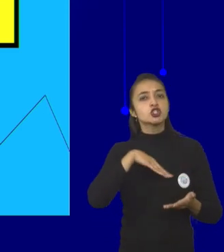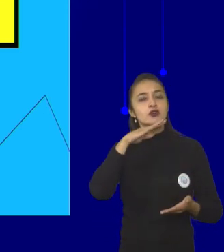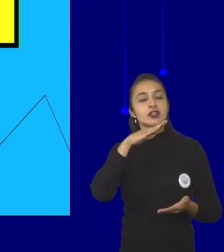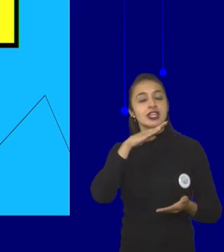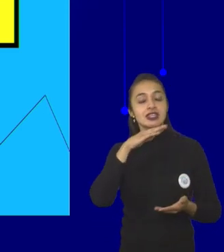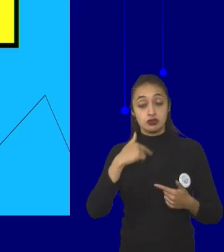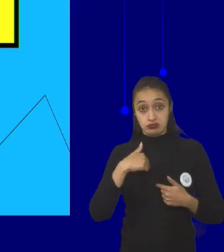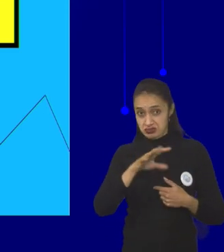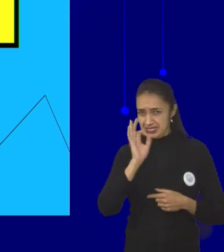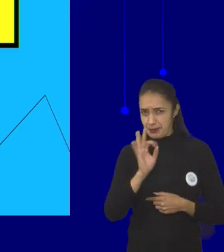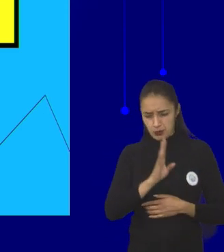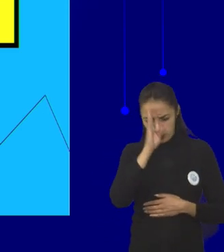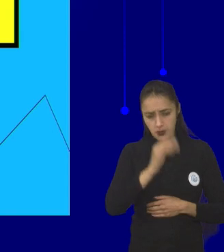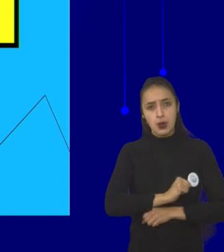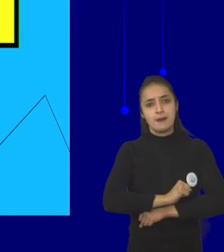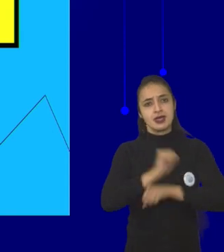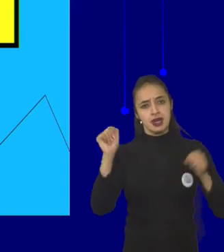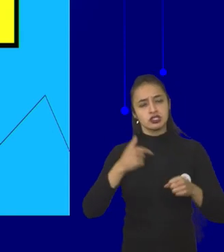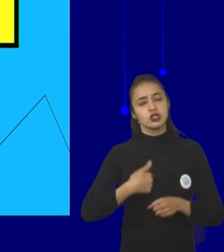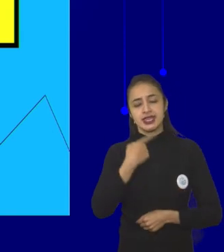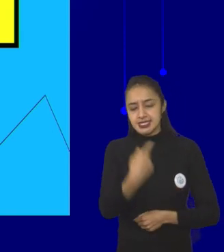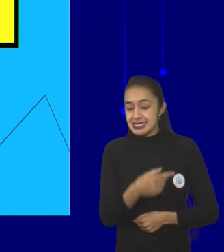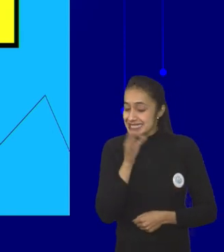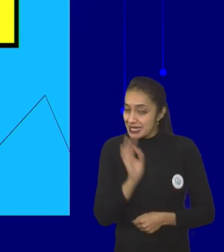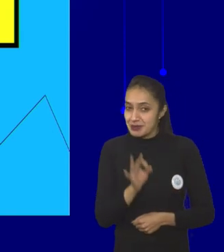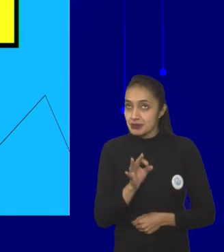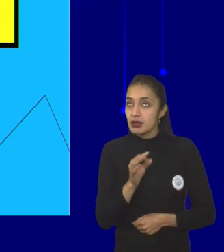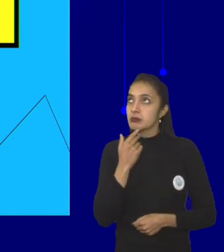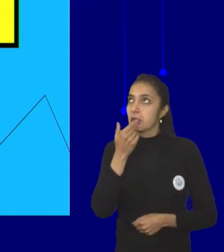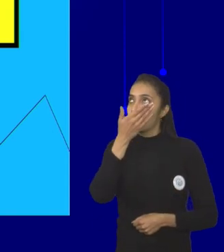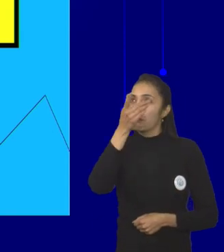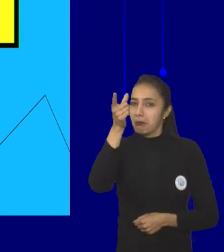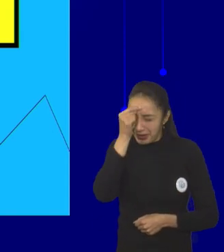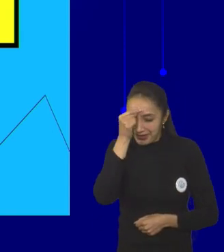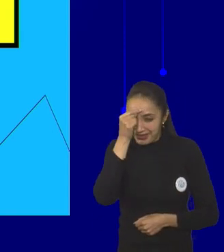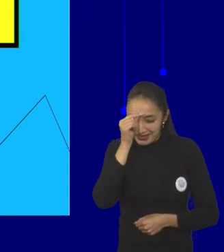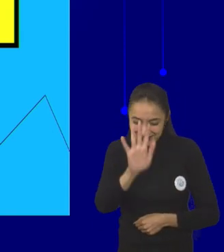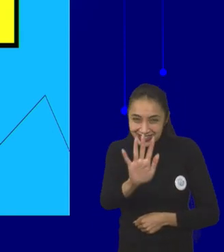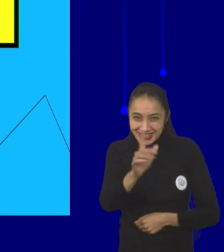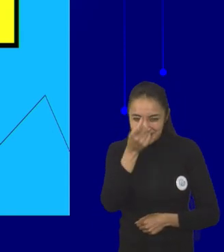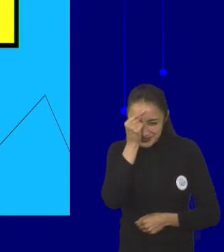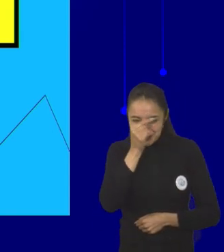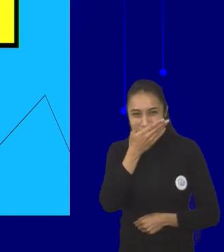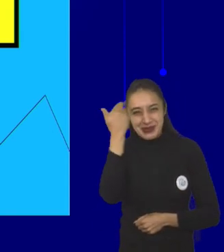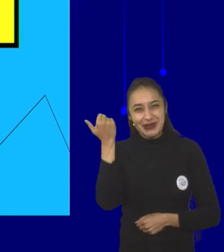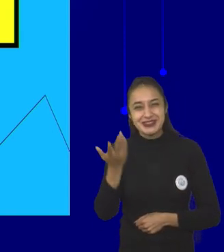levanto, repito, y se me olvidó.